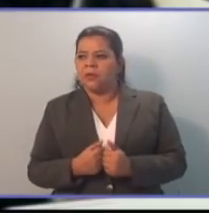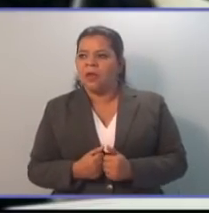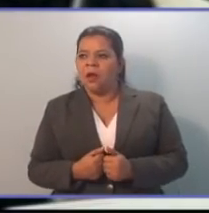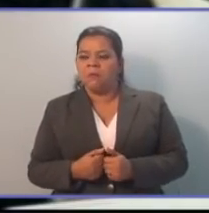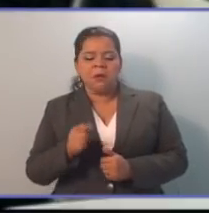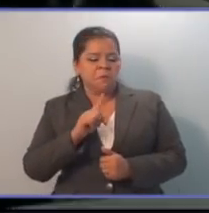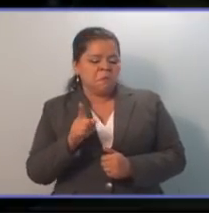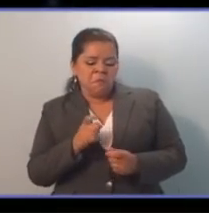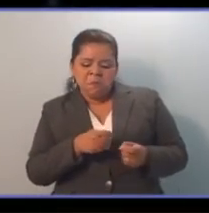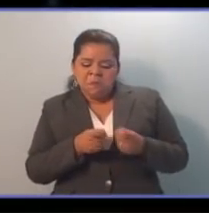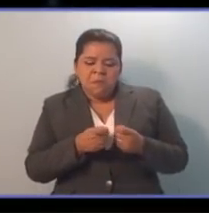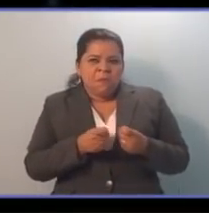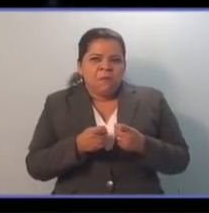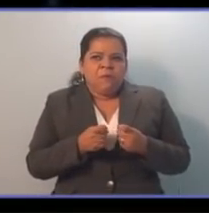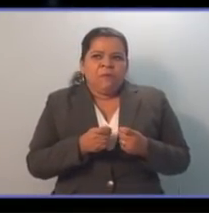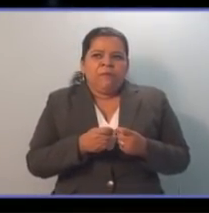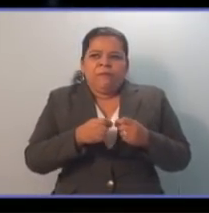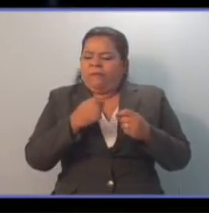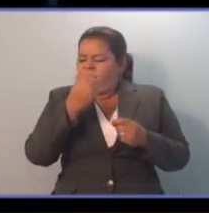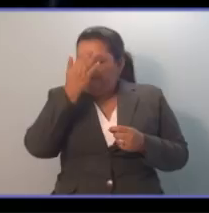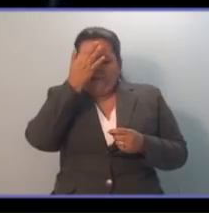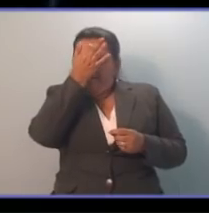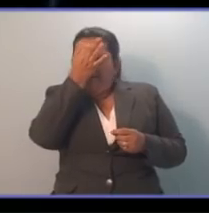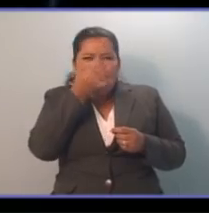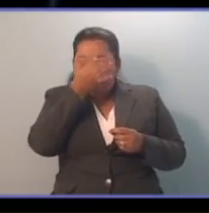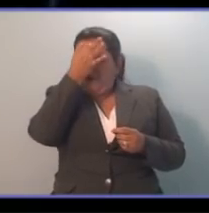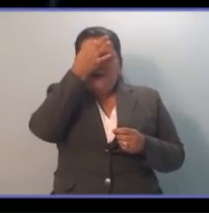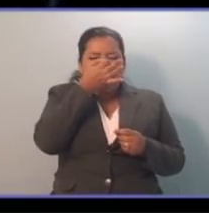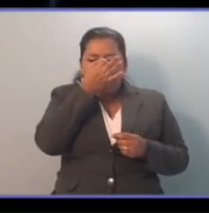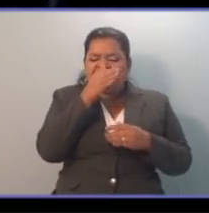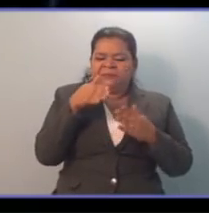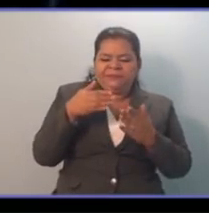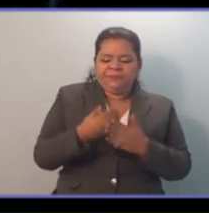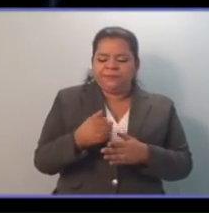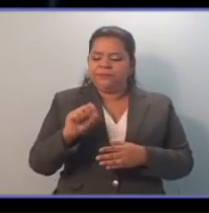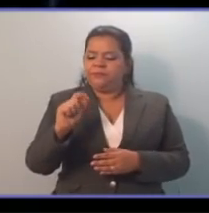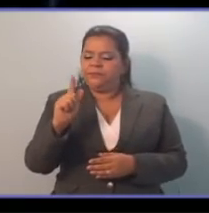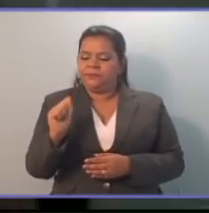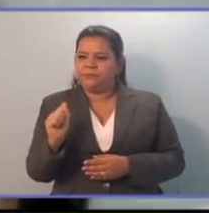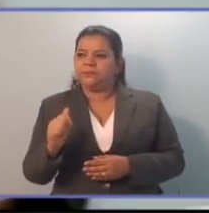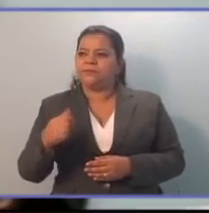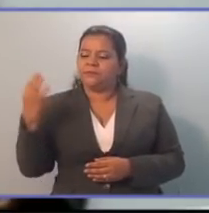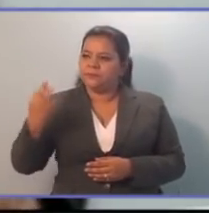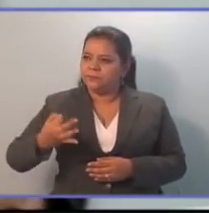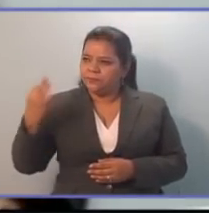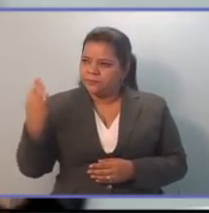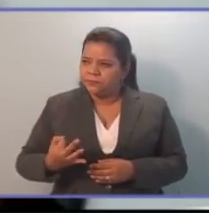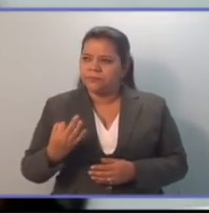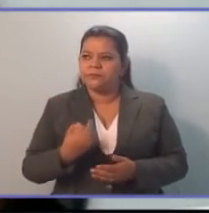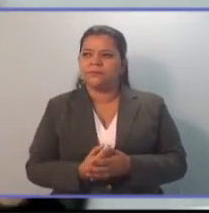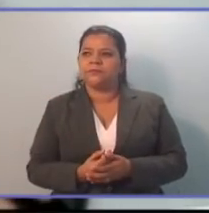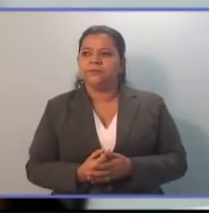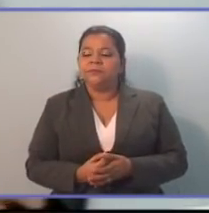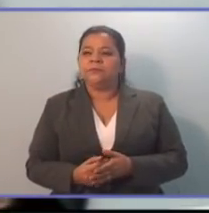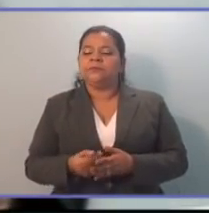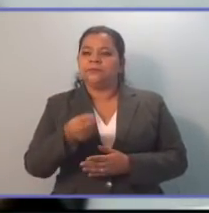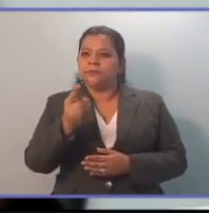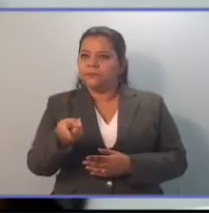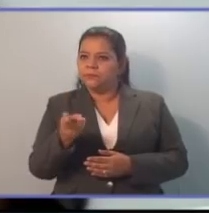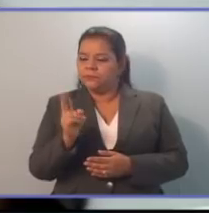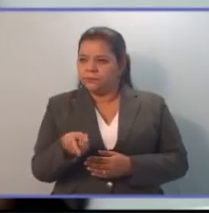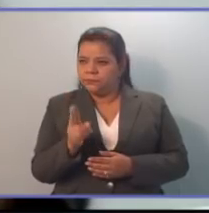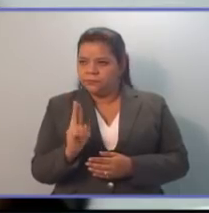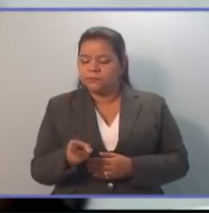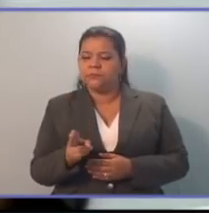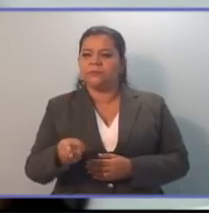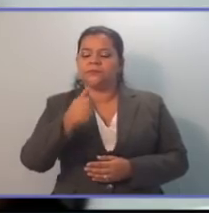controles, no lo creo. Todas las salas deben de estar bajo el mismo